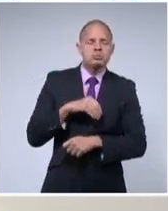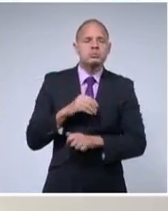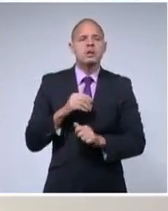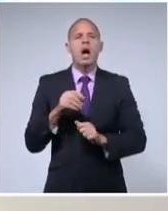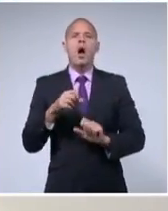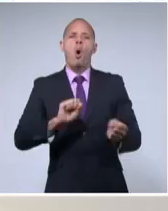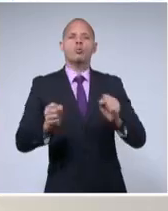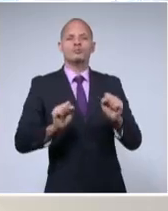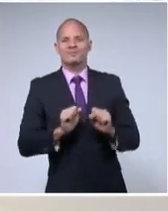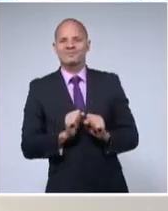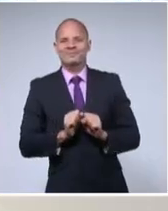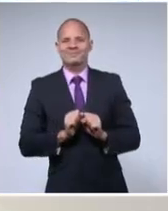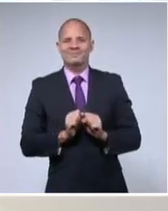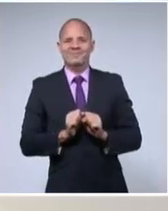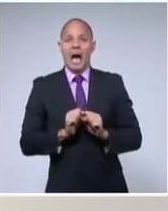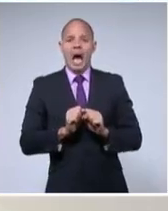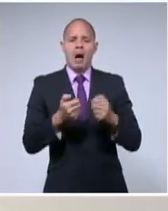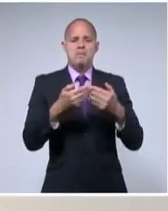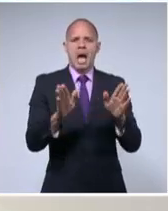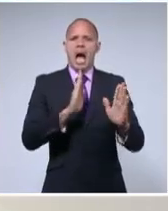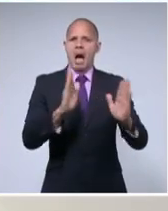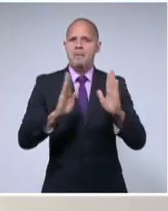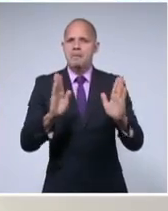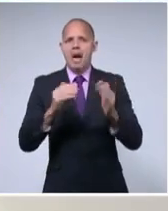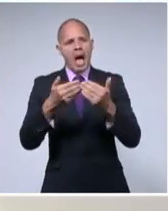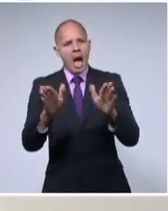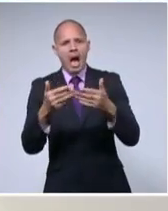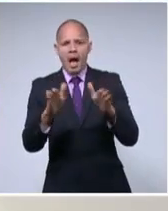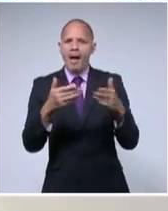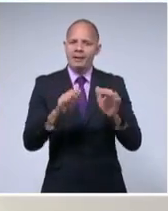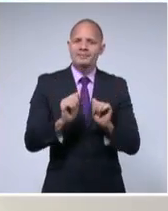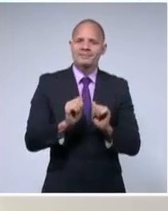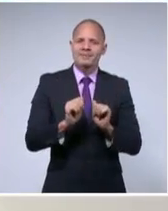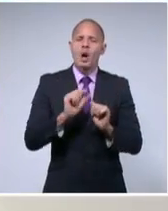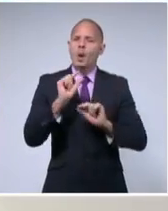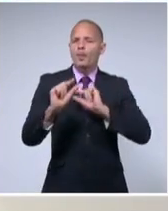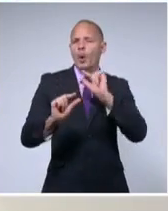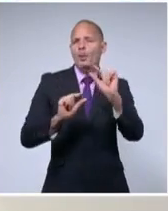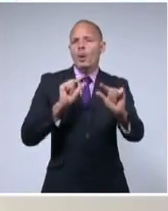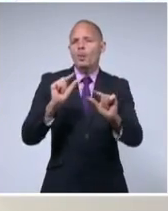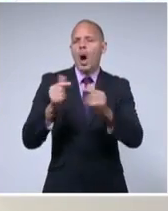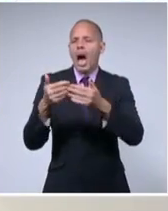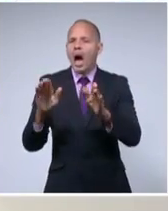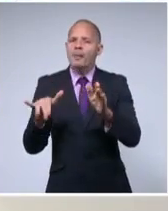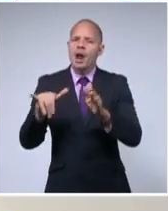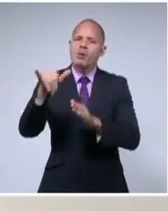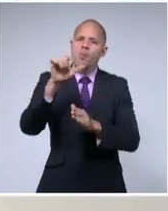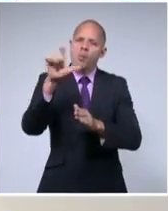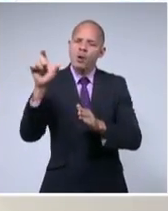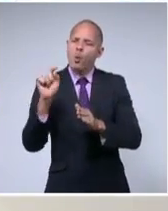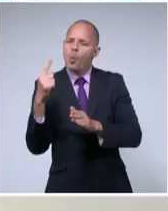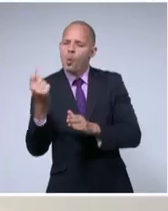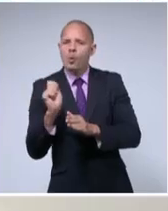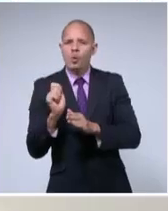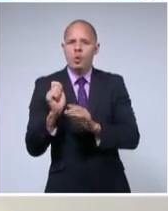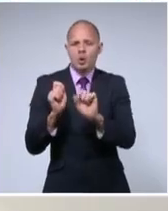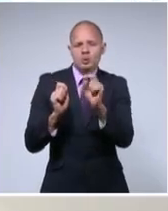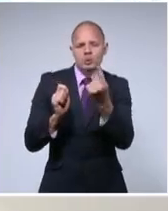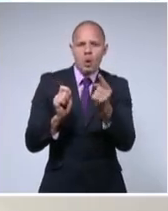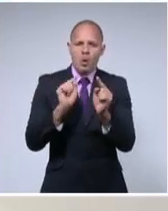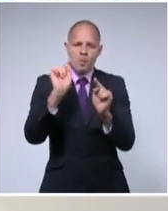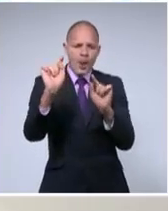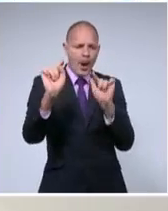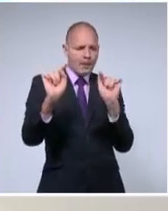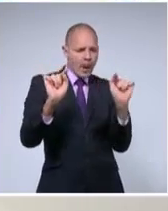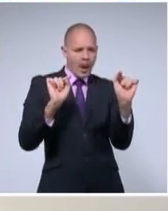nuestras fronteras, como vemos en pantalla, toda vez que la paralización del turismo enfatizó la escasez de fondos en divisas, tanto para garantizar servicios básicos